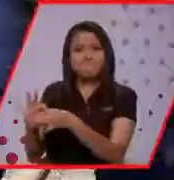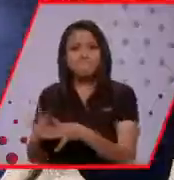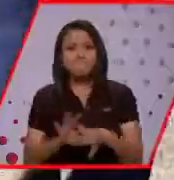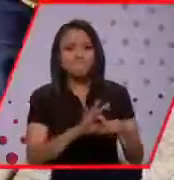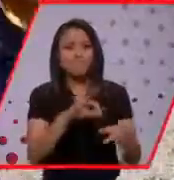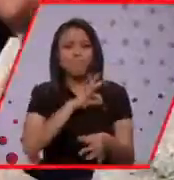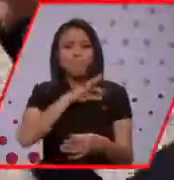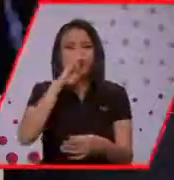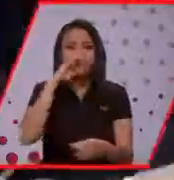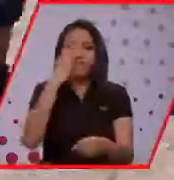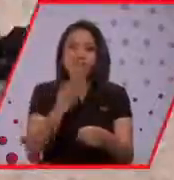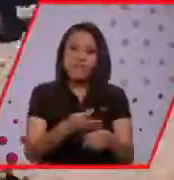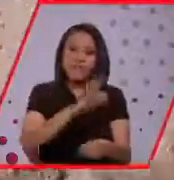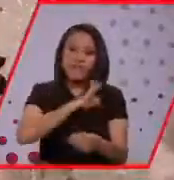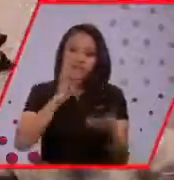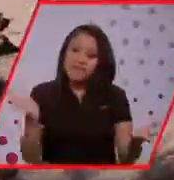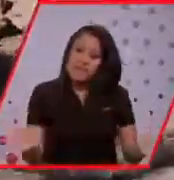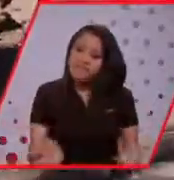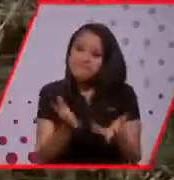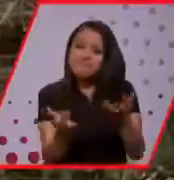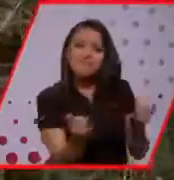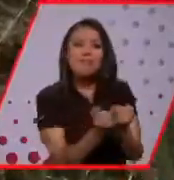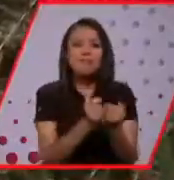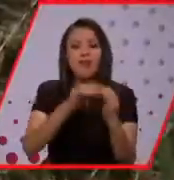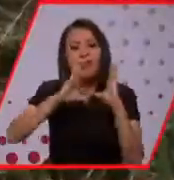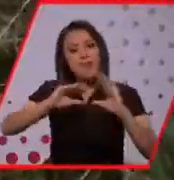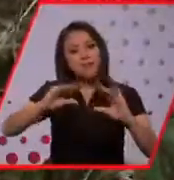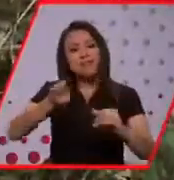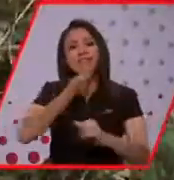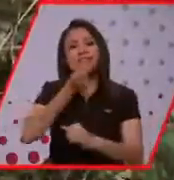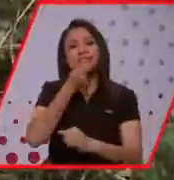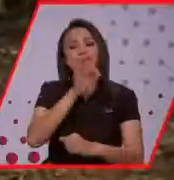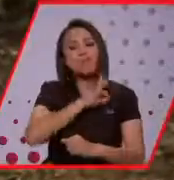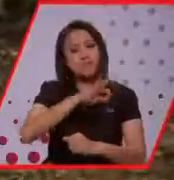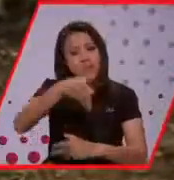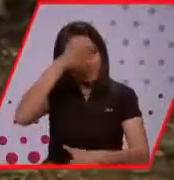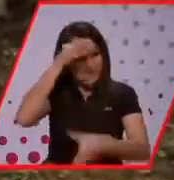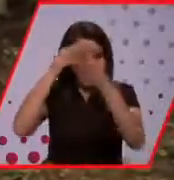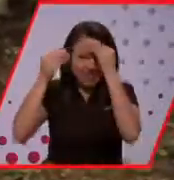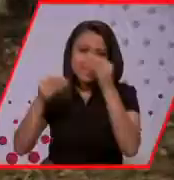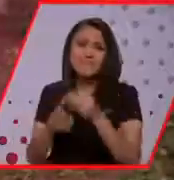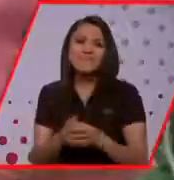responsable, además de educar a quienes manejarán este país en años venideros.